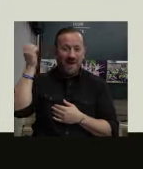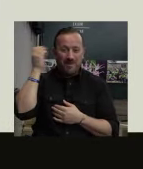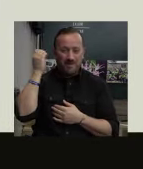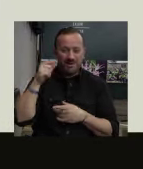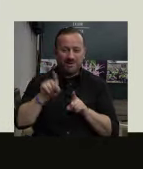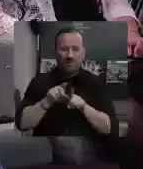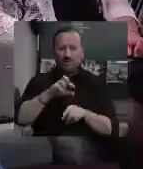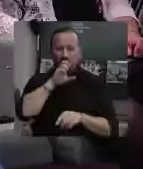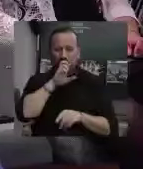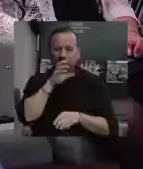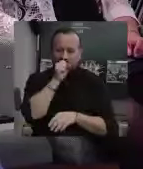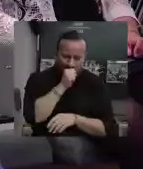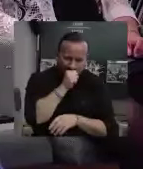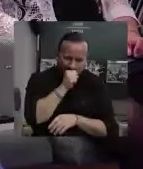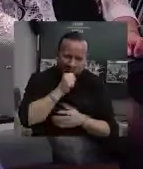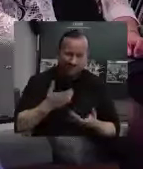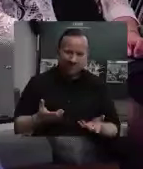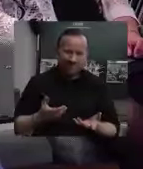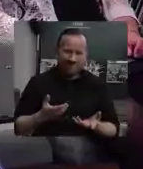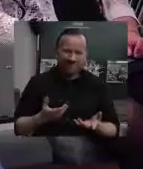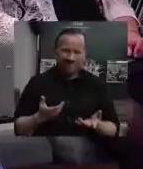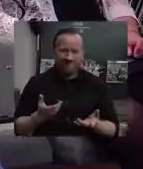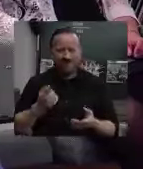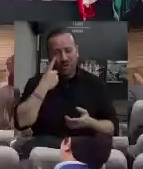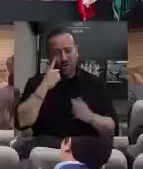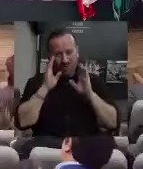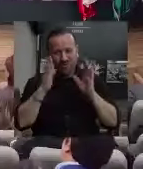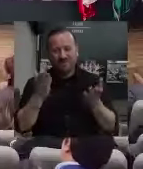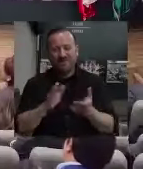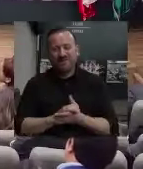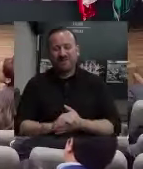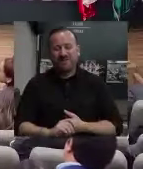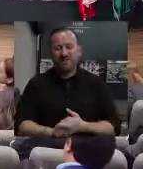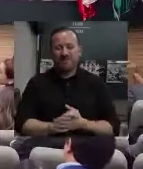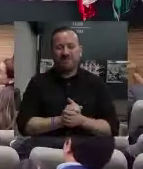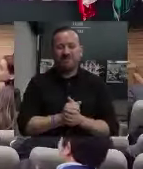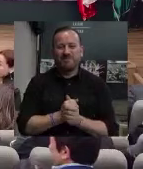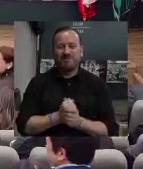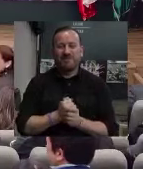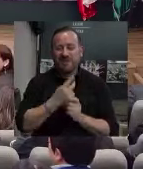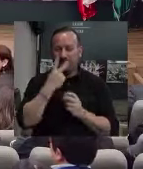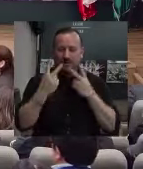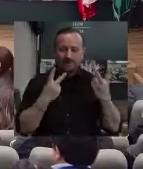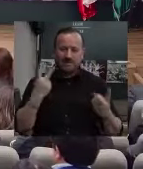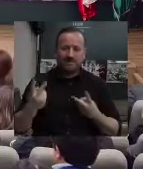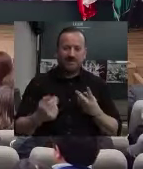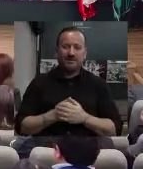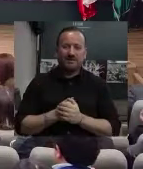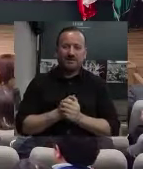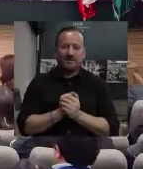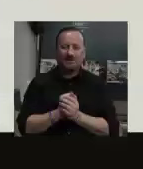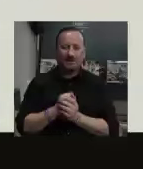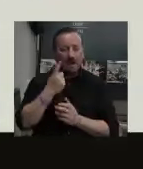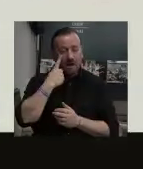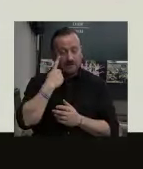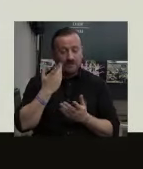ojo con eso ojo con eso vean